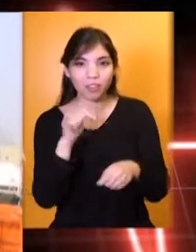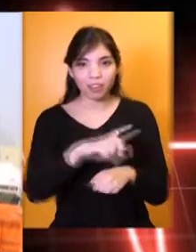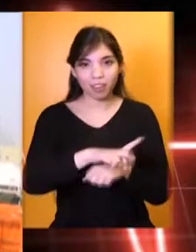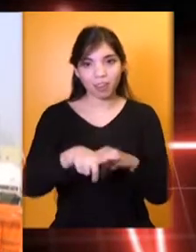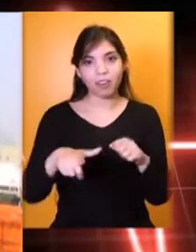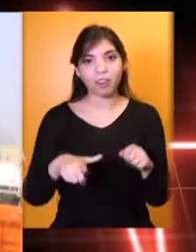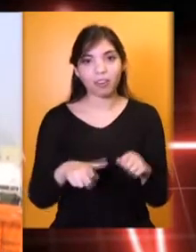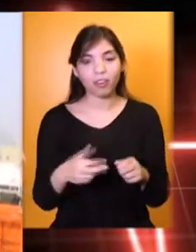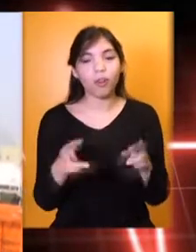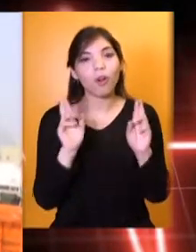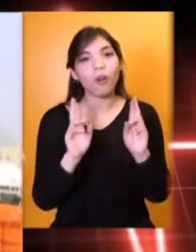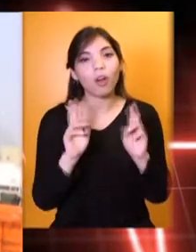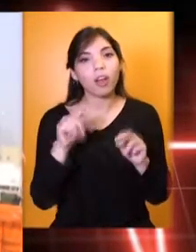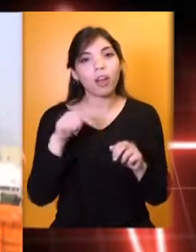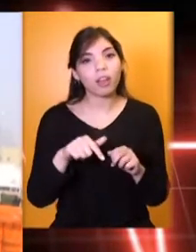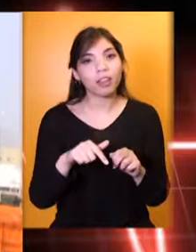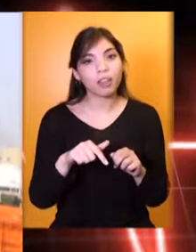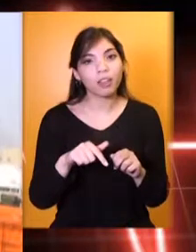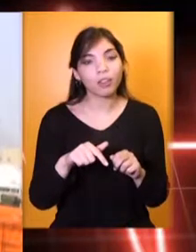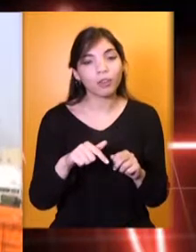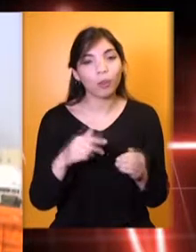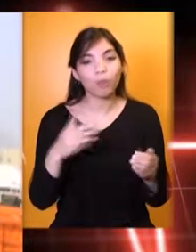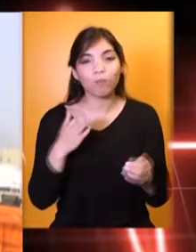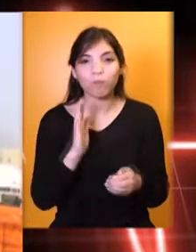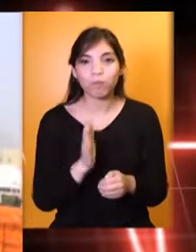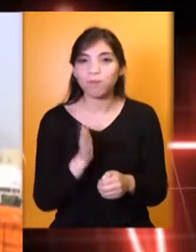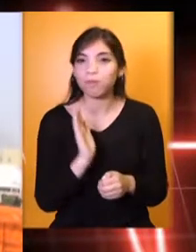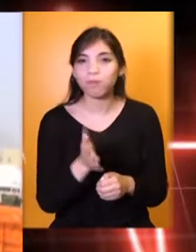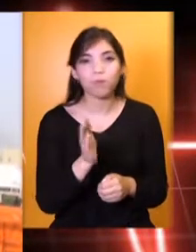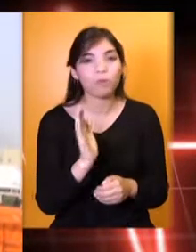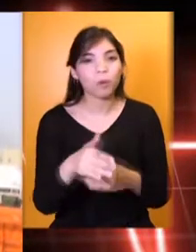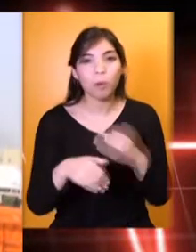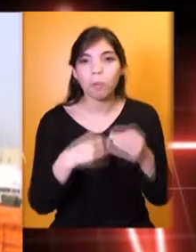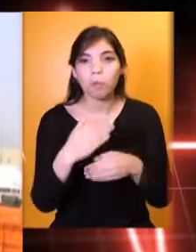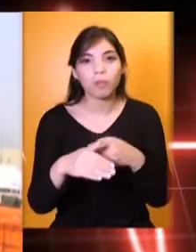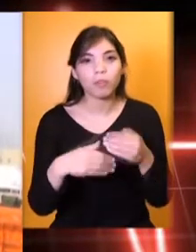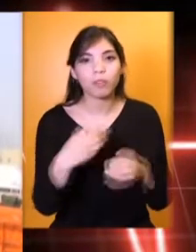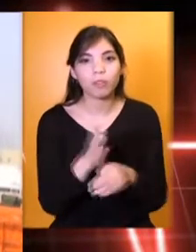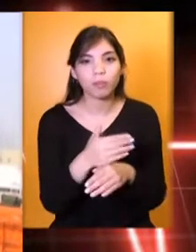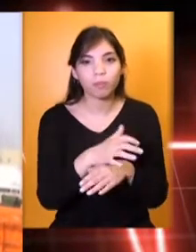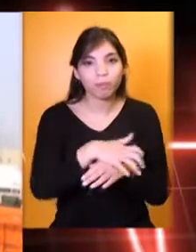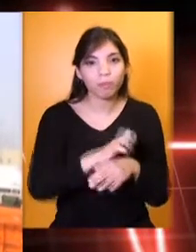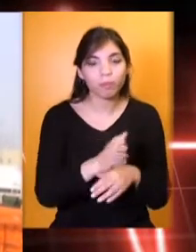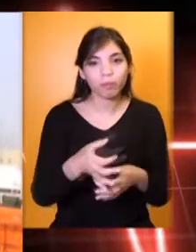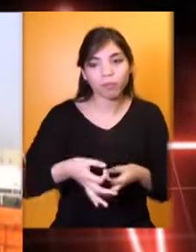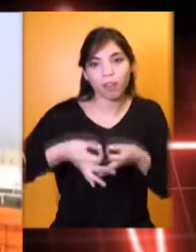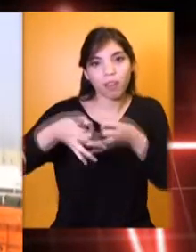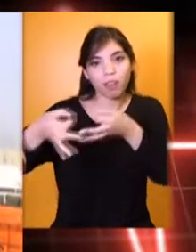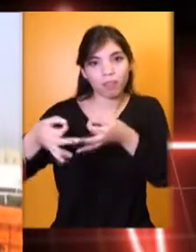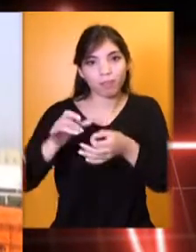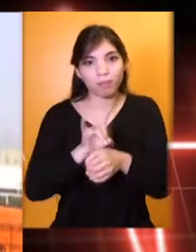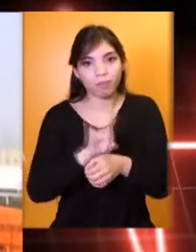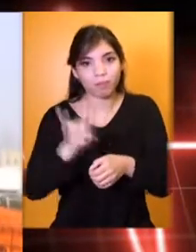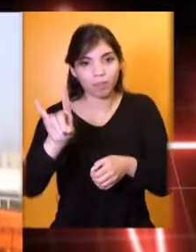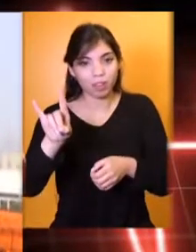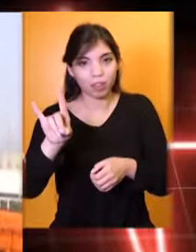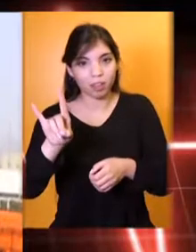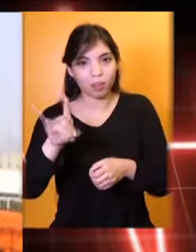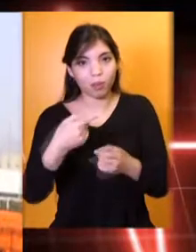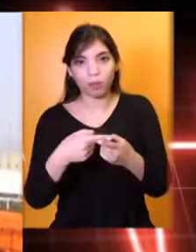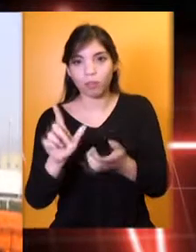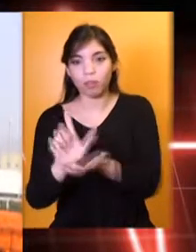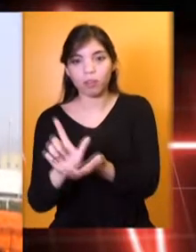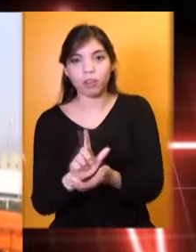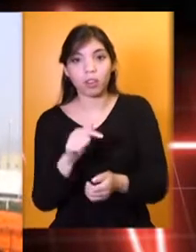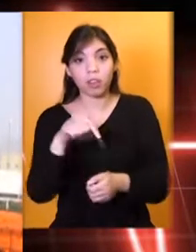trabajando, y esperamos que esto no sea solo el inicio, sino el comienzo de muchas exportaciones potenciando nuestro aeropuerto y nuestros puertos. La región